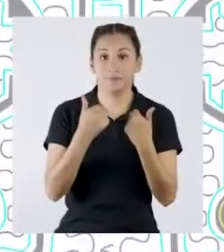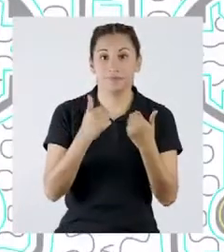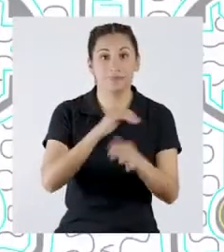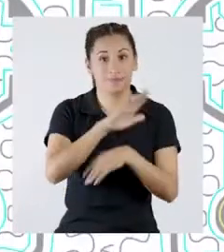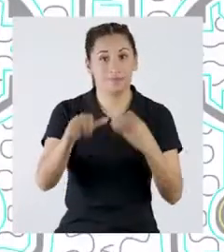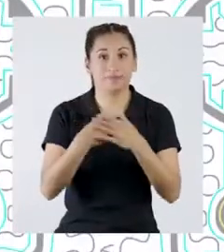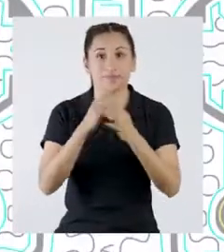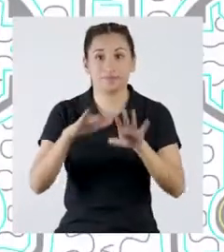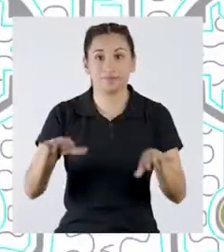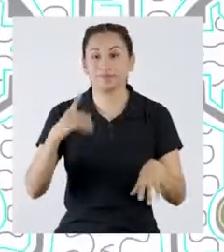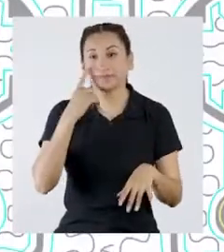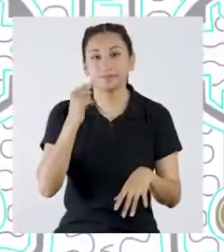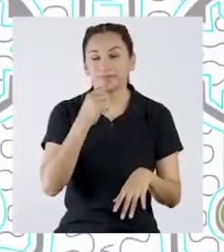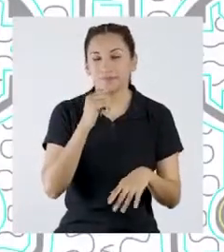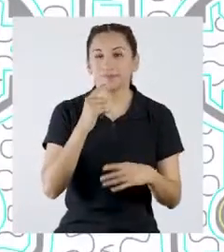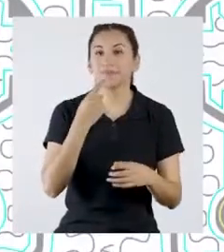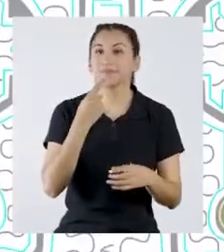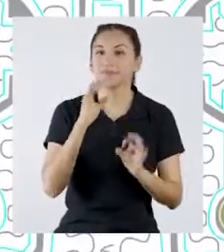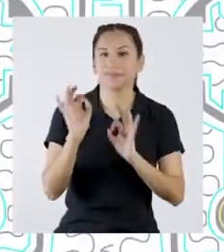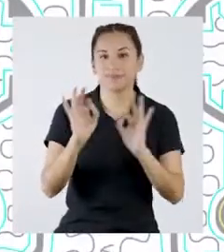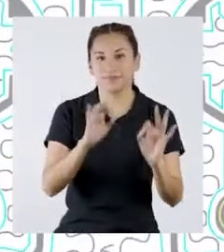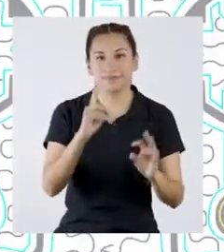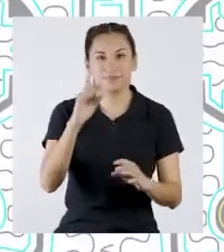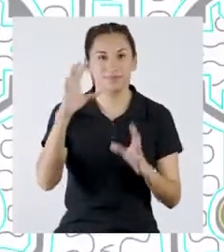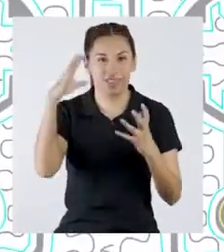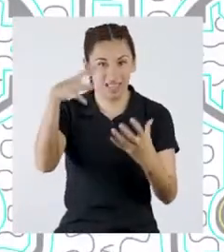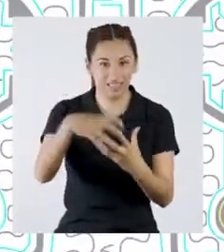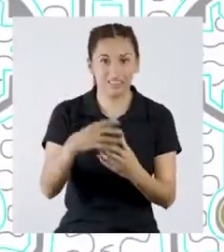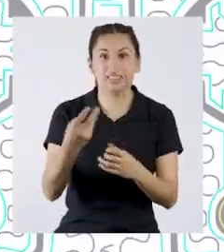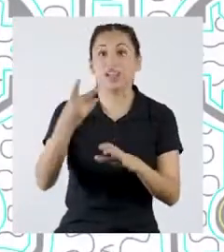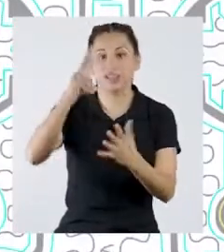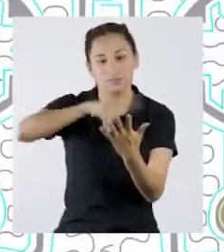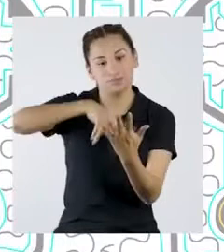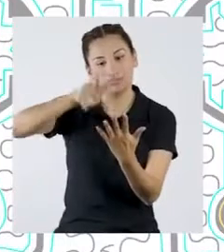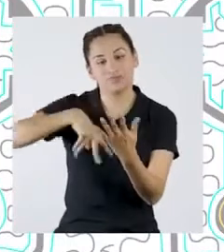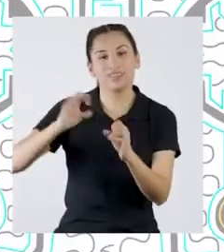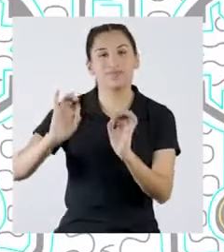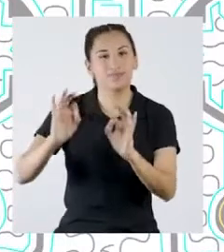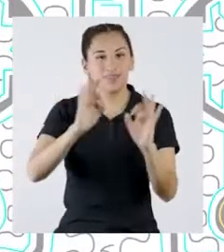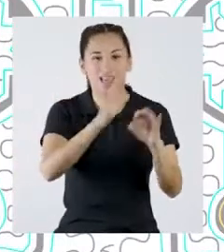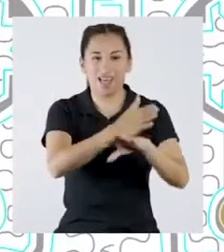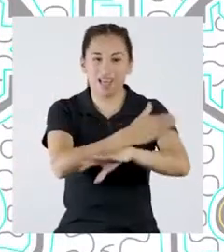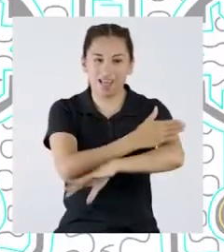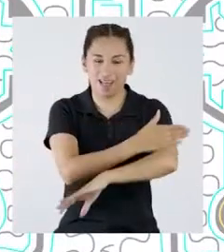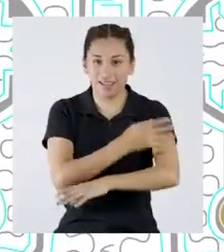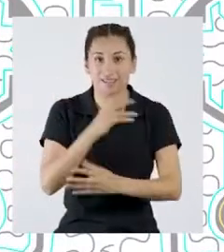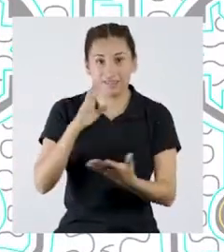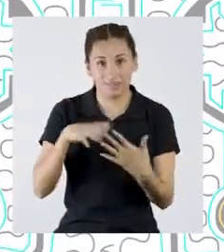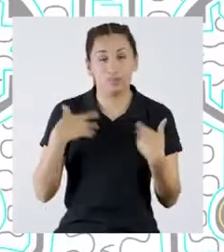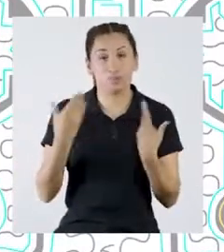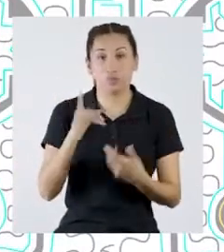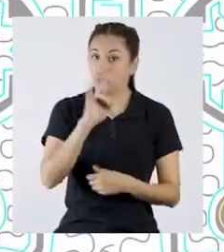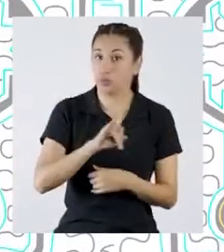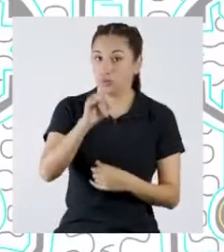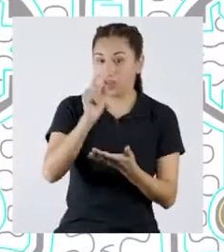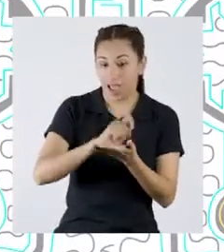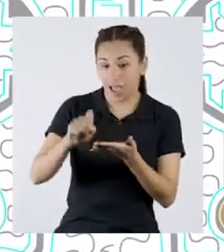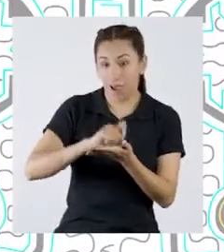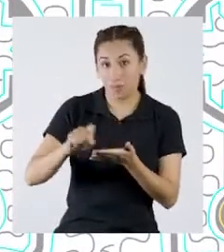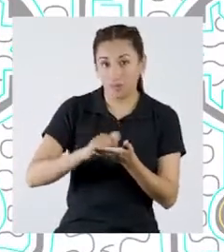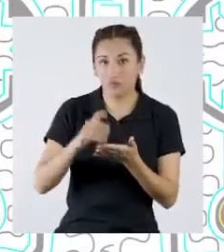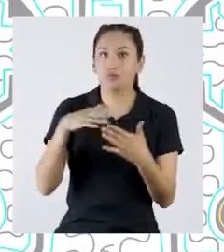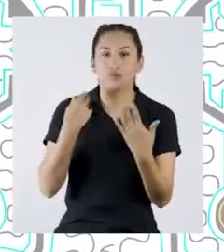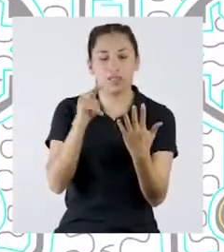Bien, chicas y chicos, como dijo Decao, vamos a repasar muy rápidamente lo que vimos el día de hoy. Pueden usar sus